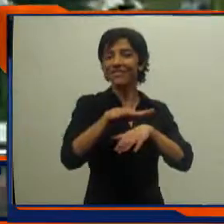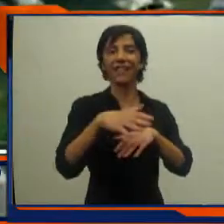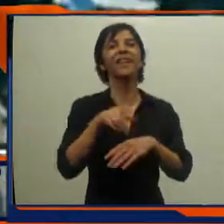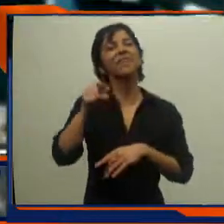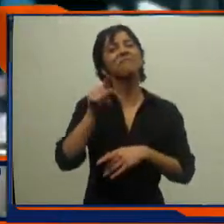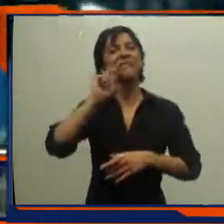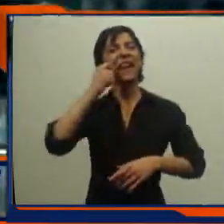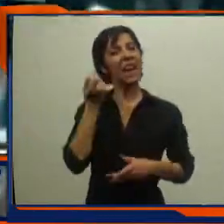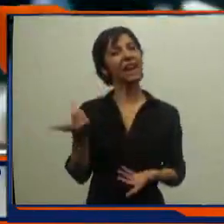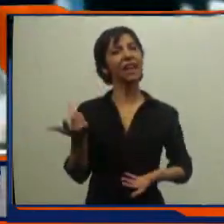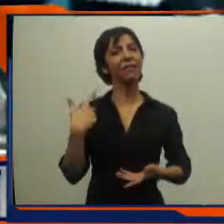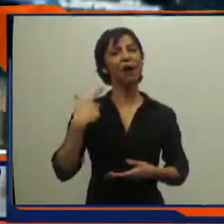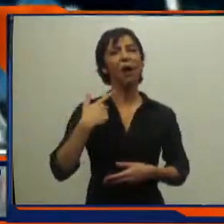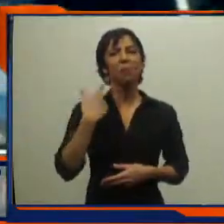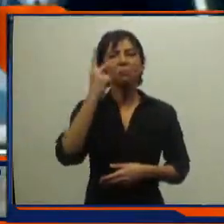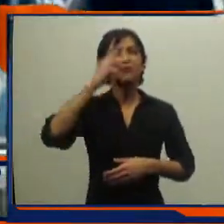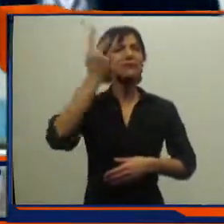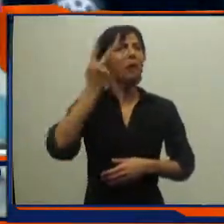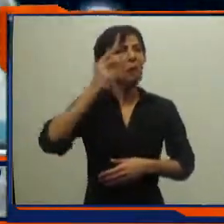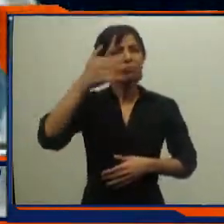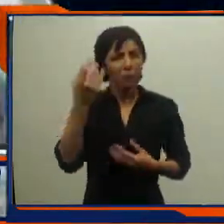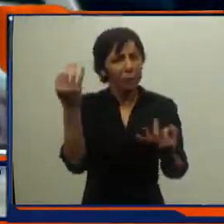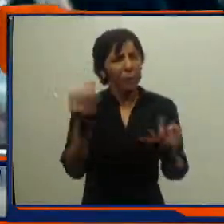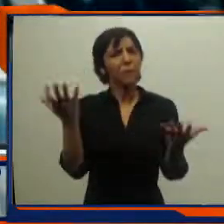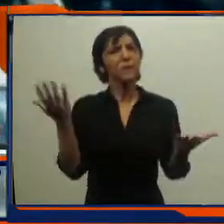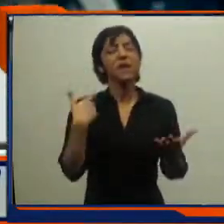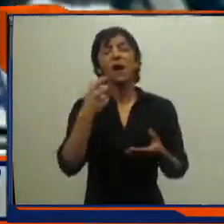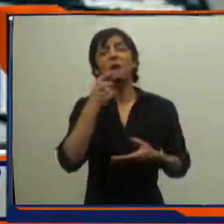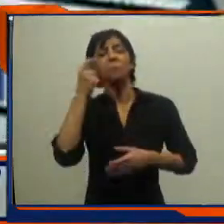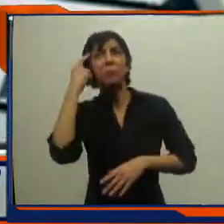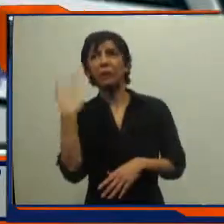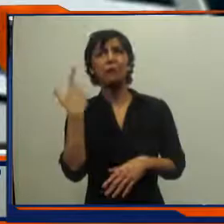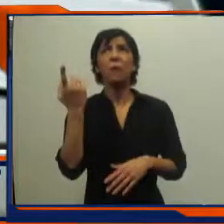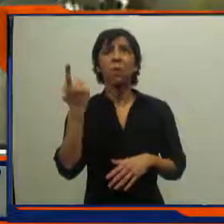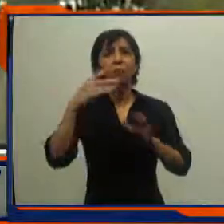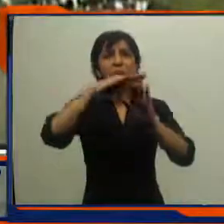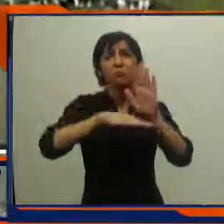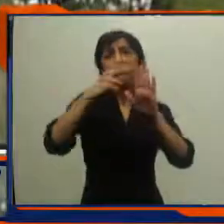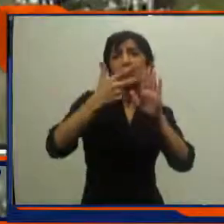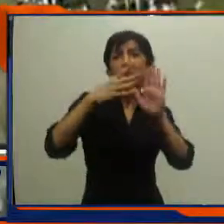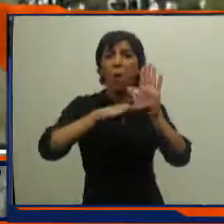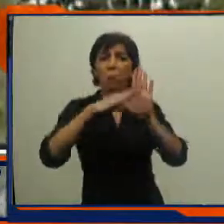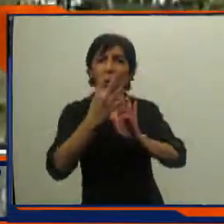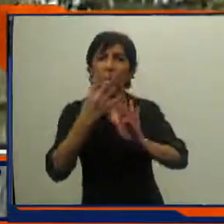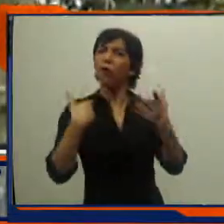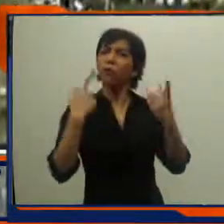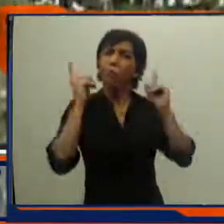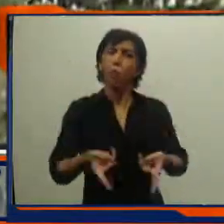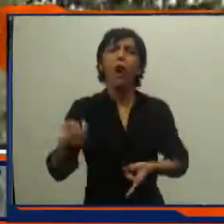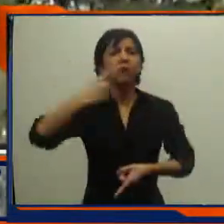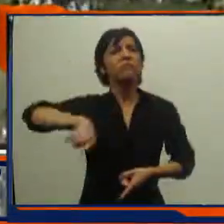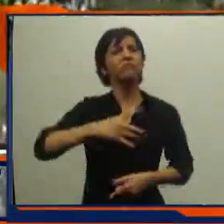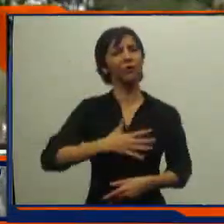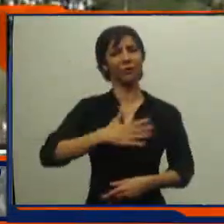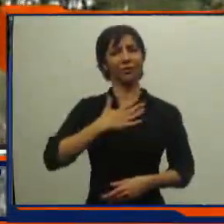de un segundo puesto. Creo que si hubiesen peleado por un tercero, cuatro o cuarto puesto, esto hubiese sido exactamente lo mismo.